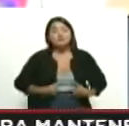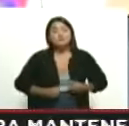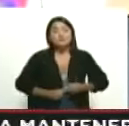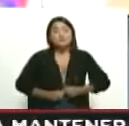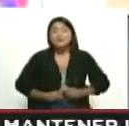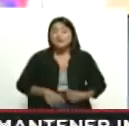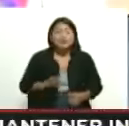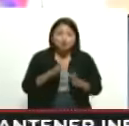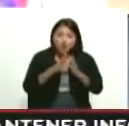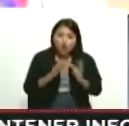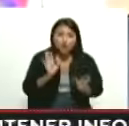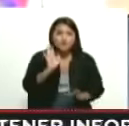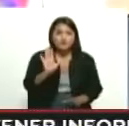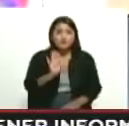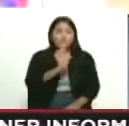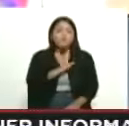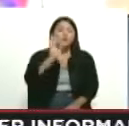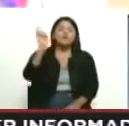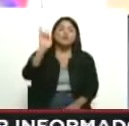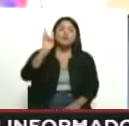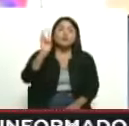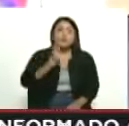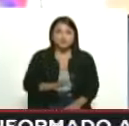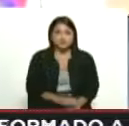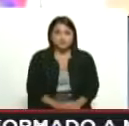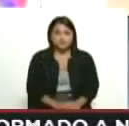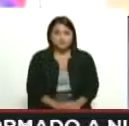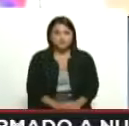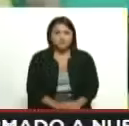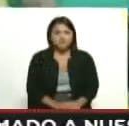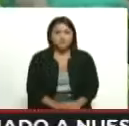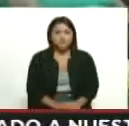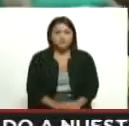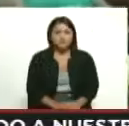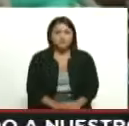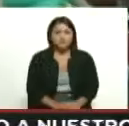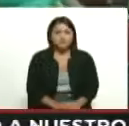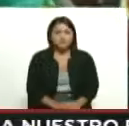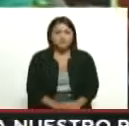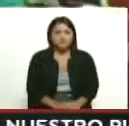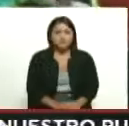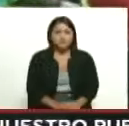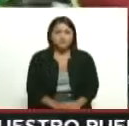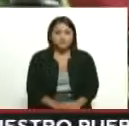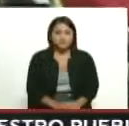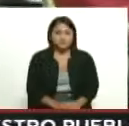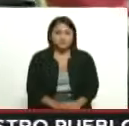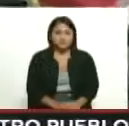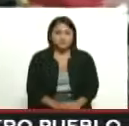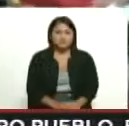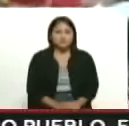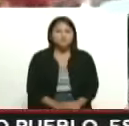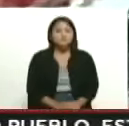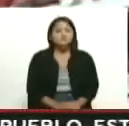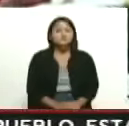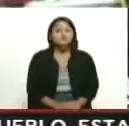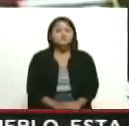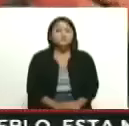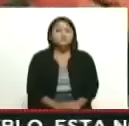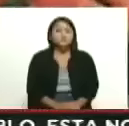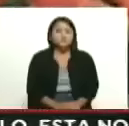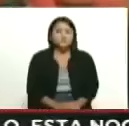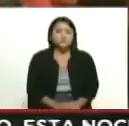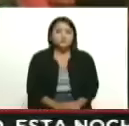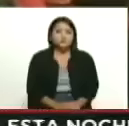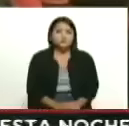Todo lo que esté al oeste del río Esequibo le pertenece ¿a quién? A Venezuela. ¿Hay discusión